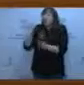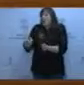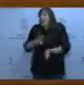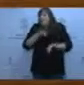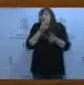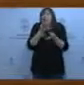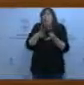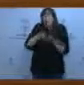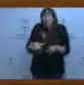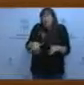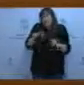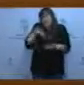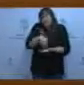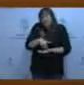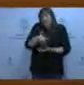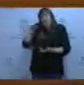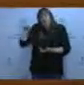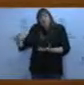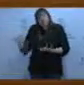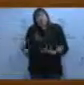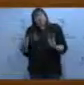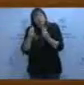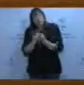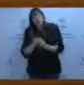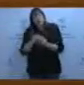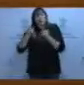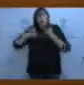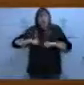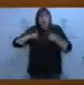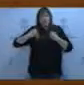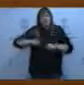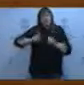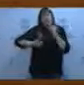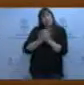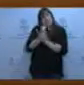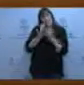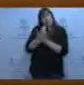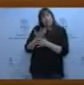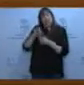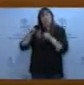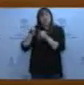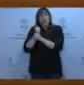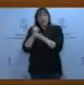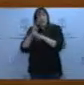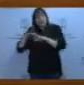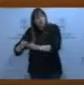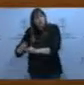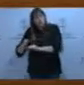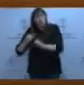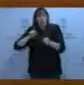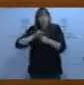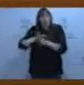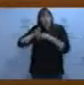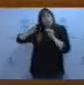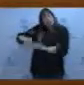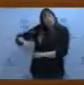lugares, que es nuestra información, pero ellos van a acompañar la práctica cotidiana desde sus trabajos o desde sus ámbitos de saber. Y esto va